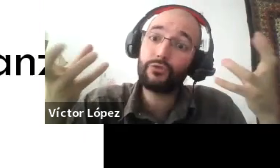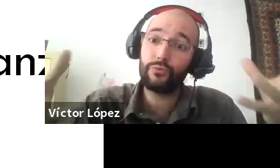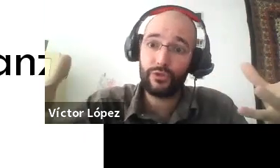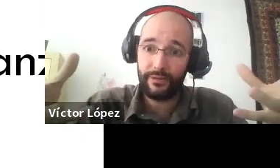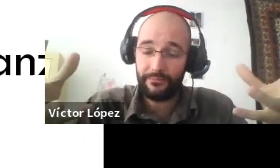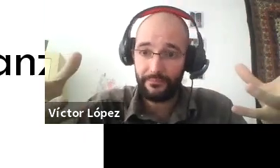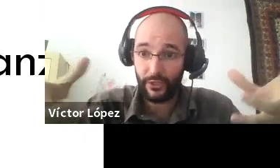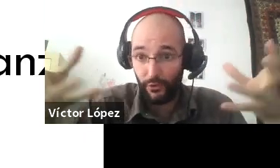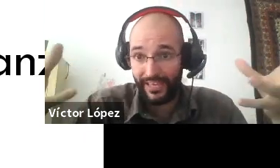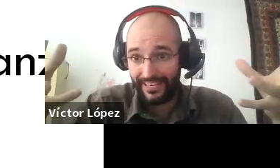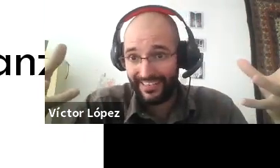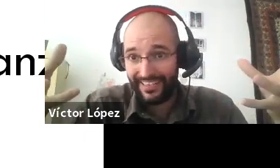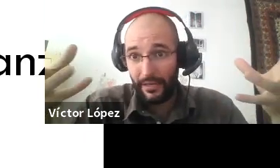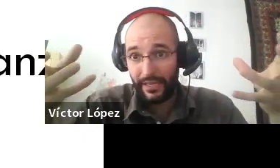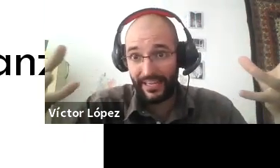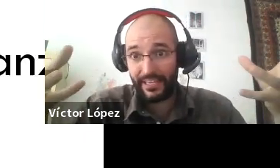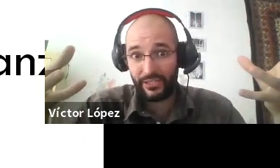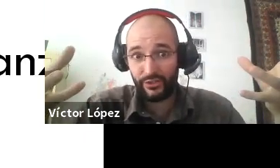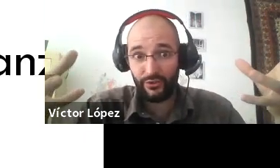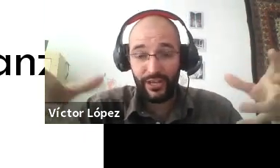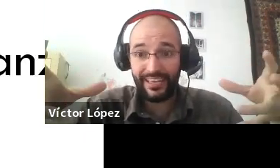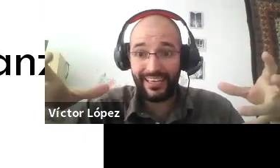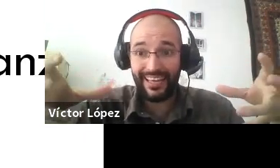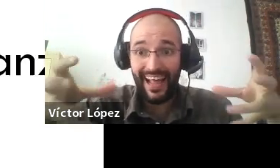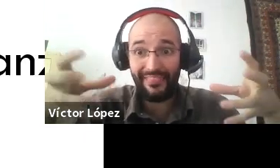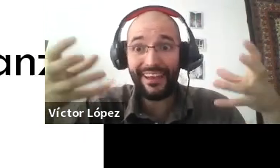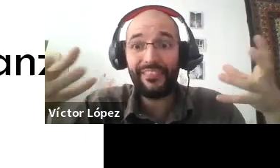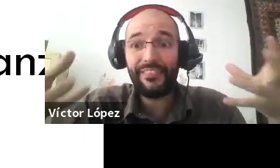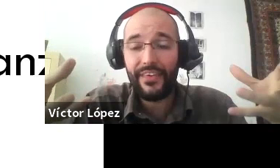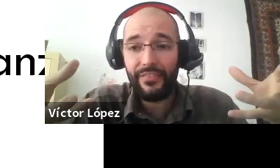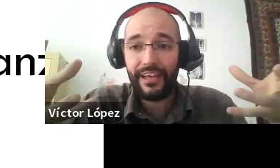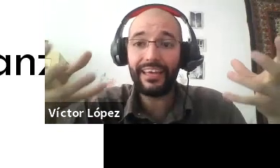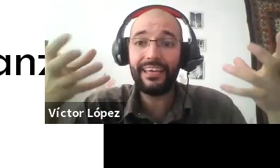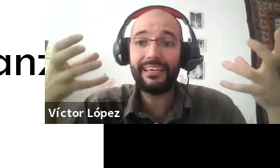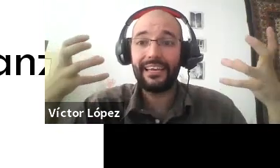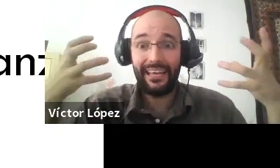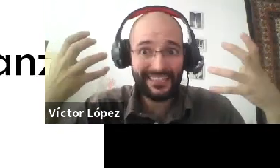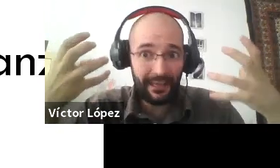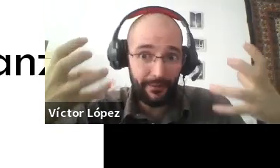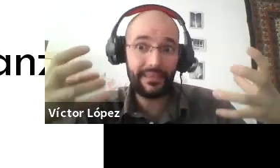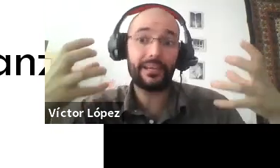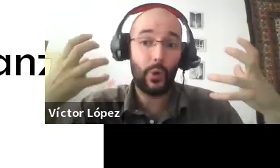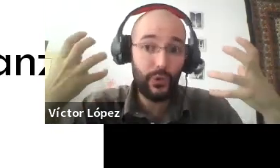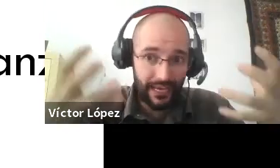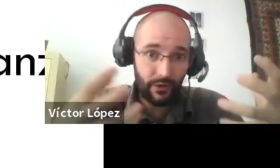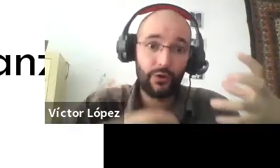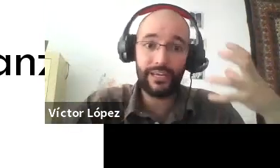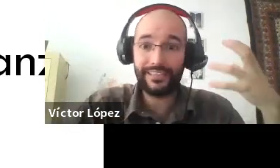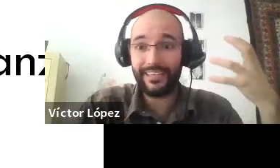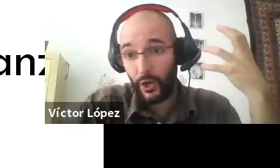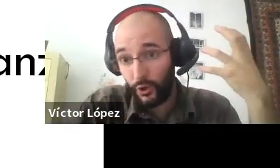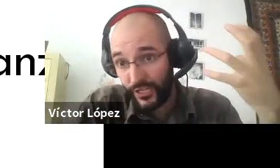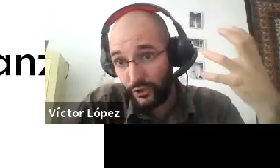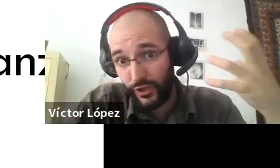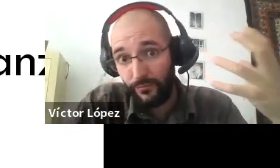carga discursiva y social. ¿Qué quiere decir esto? Que hacer ciencia es establecer un diálogo